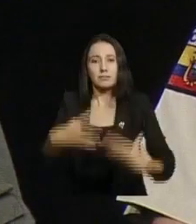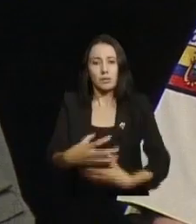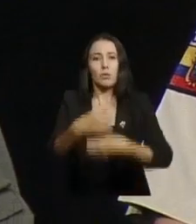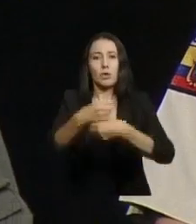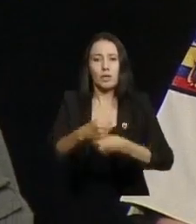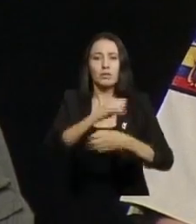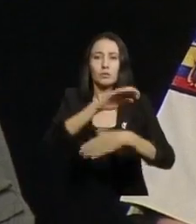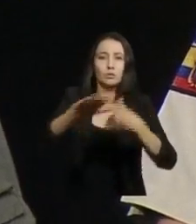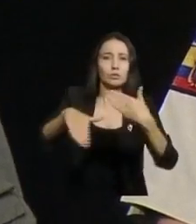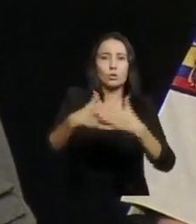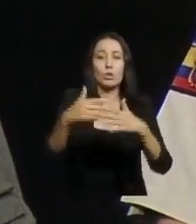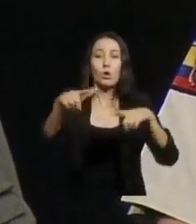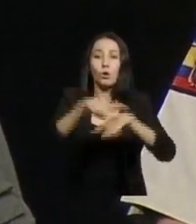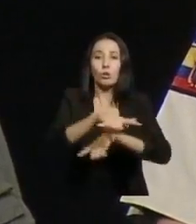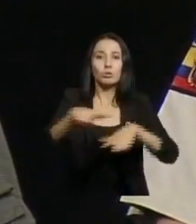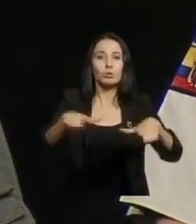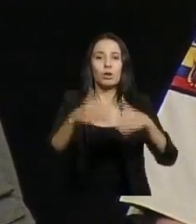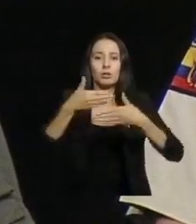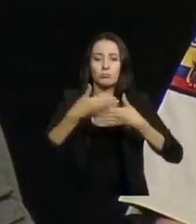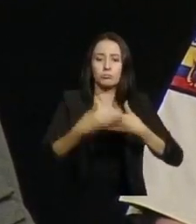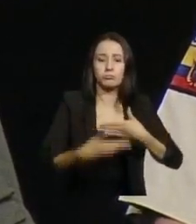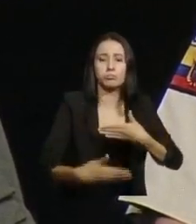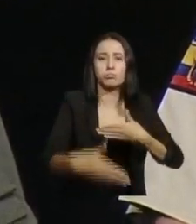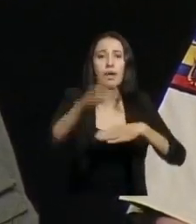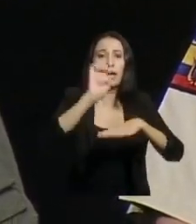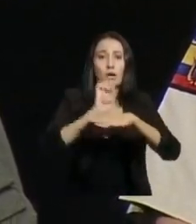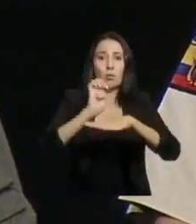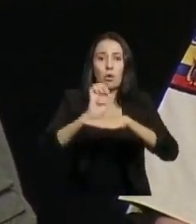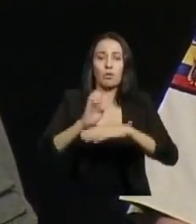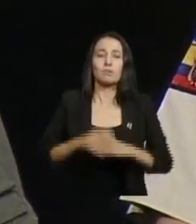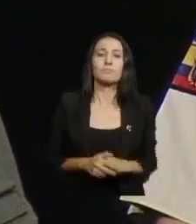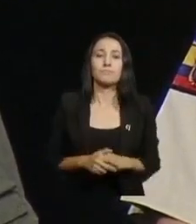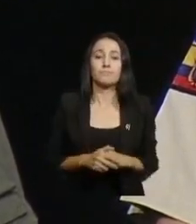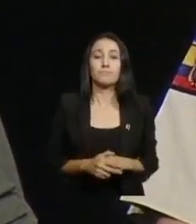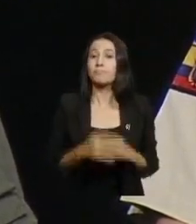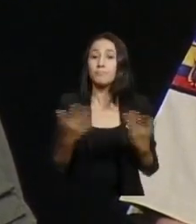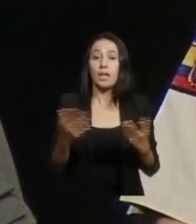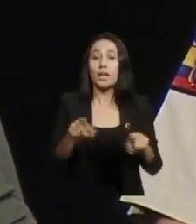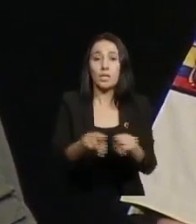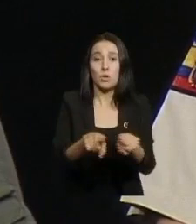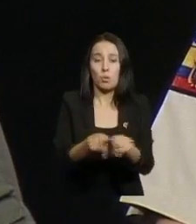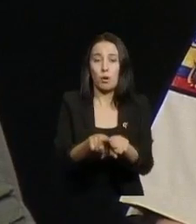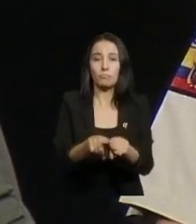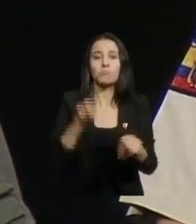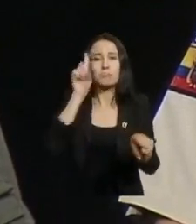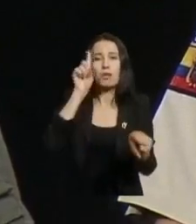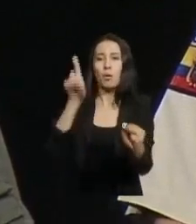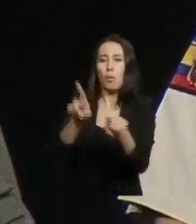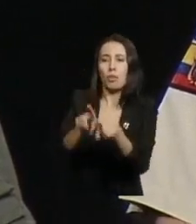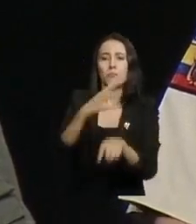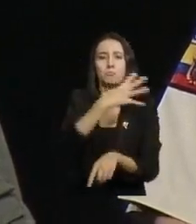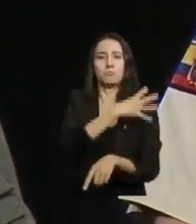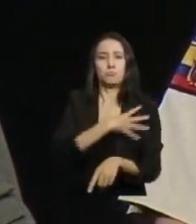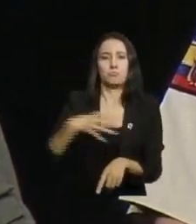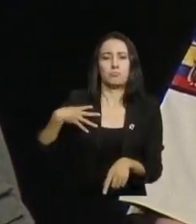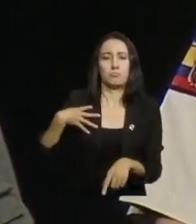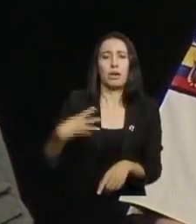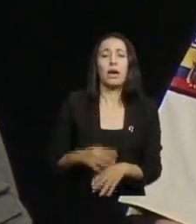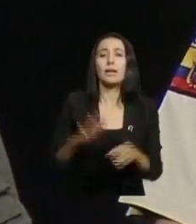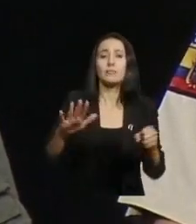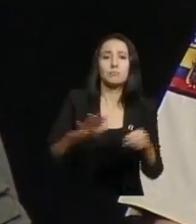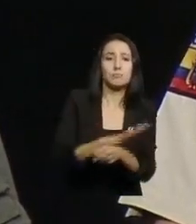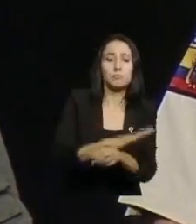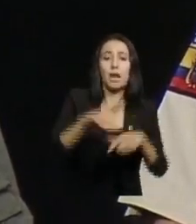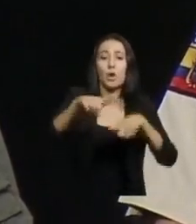recintos electorales a lo largo y ancho del territorio nacional. Como lo indicaba la señora presidenta del CNE, el 100% de los